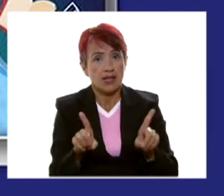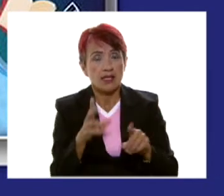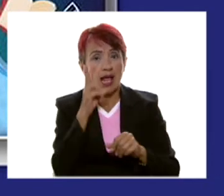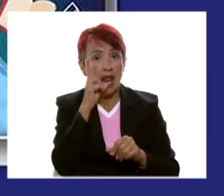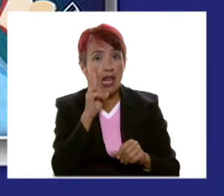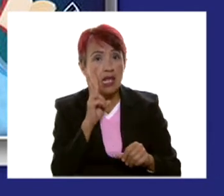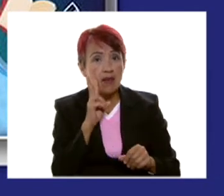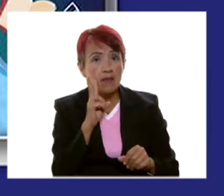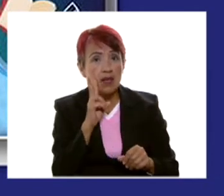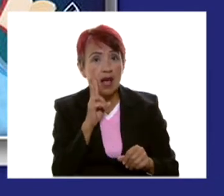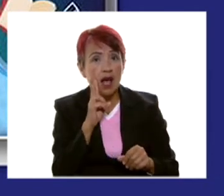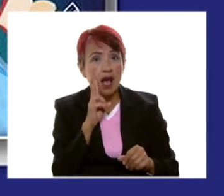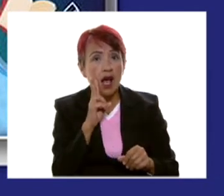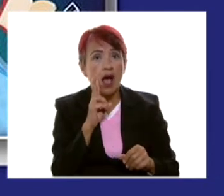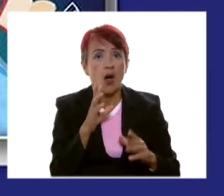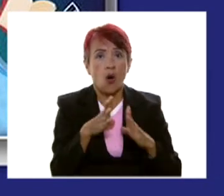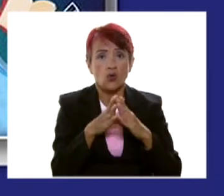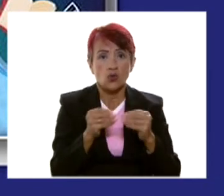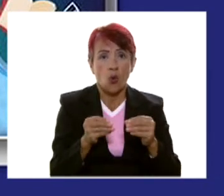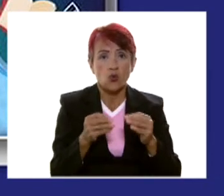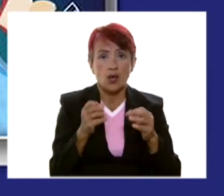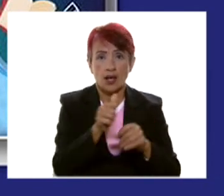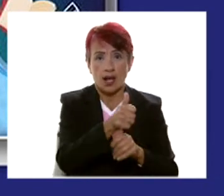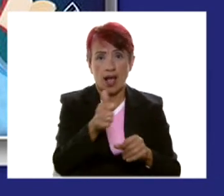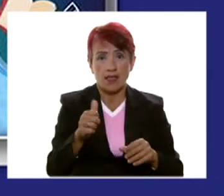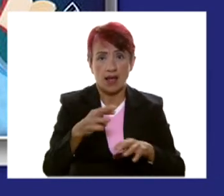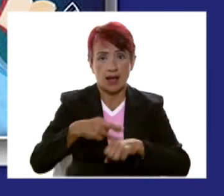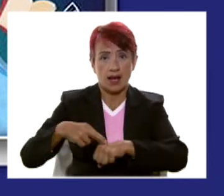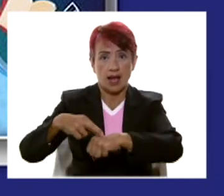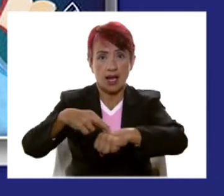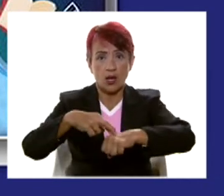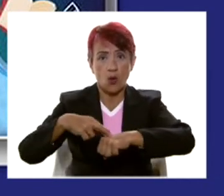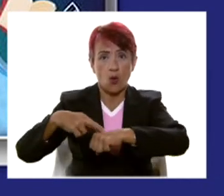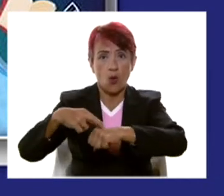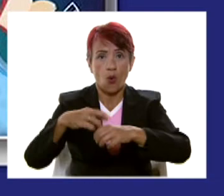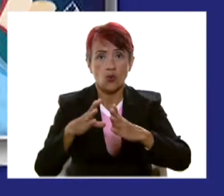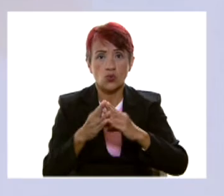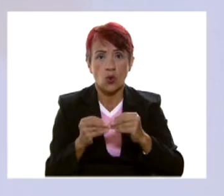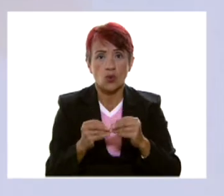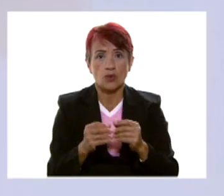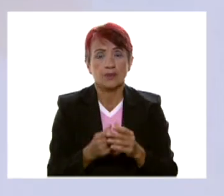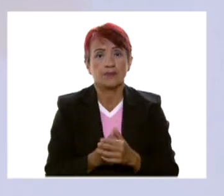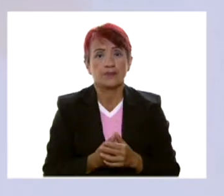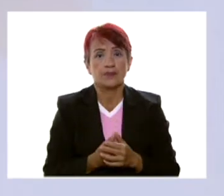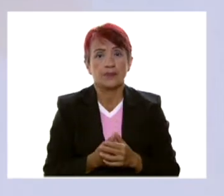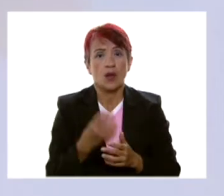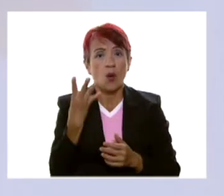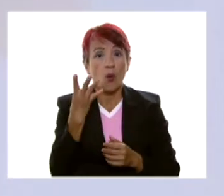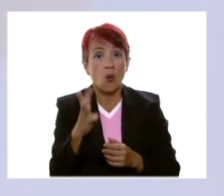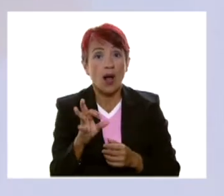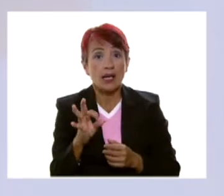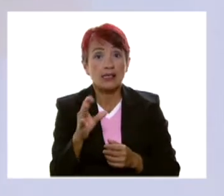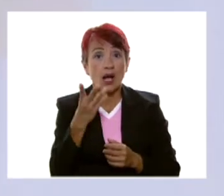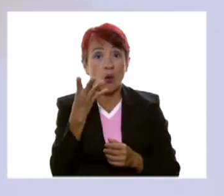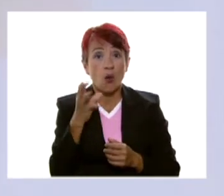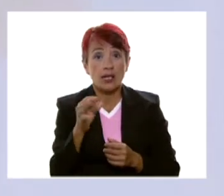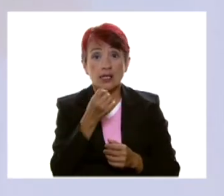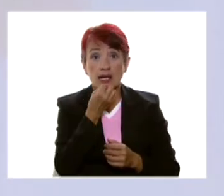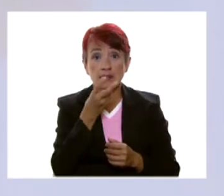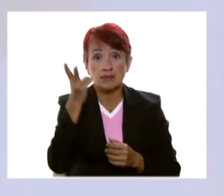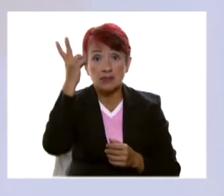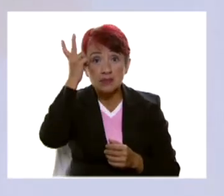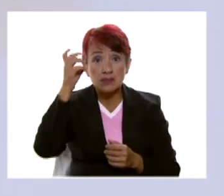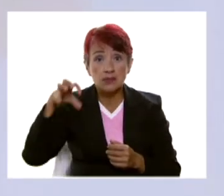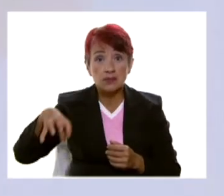limpias y originarias de cada región. Les mencioné hace rato que son alrededor de 40 etnias y no están